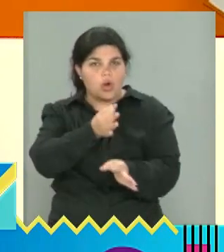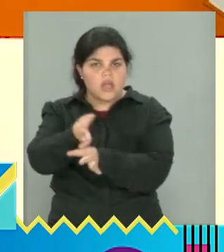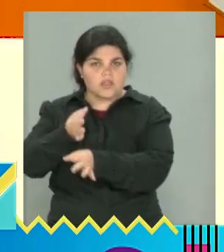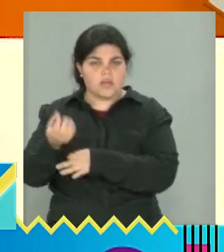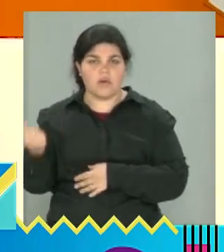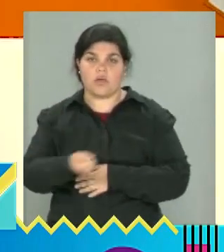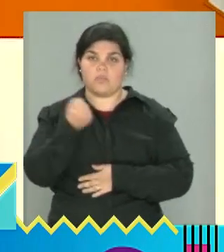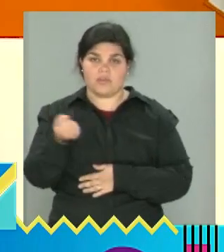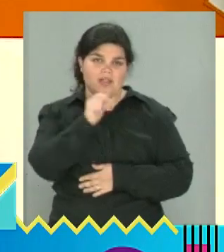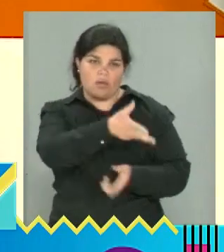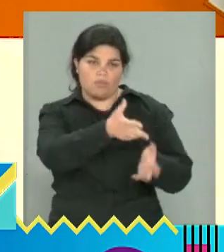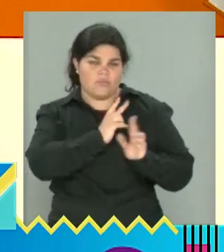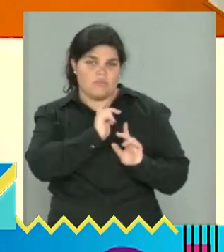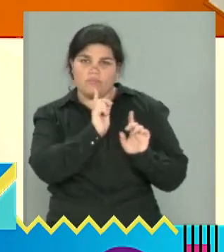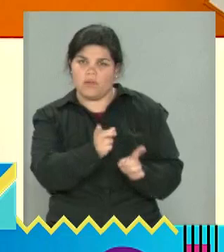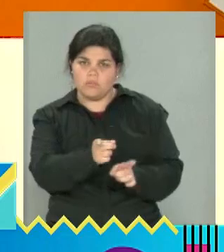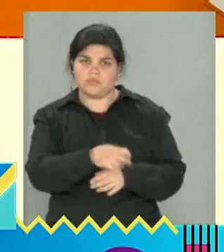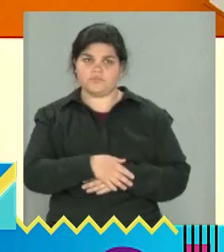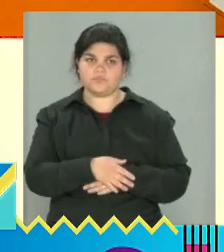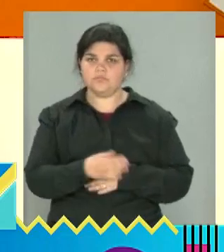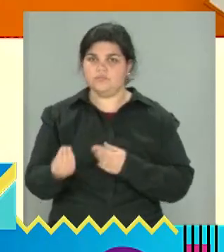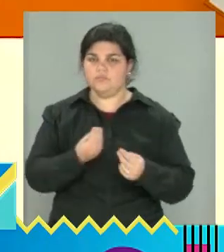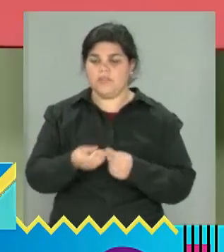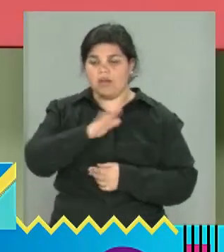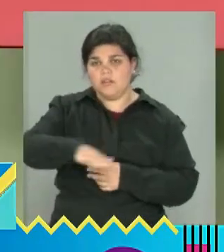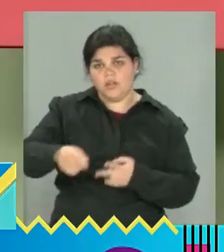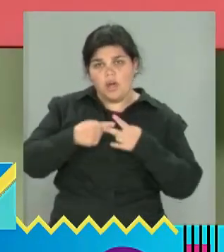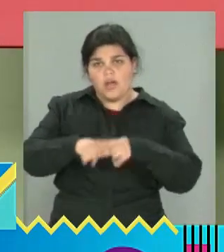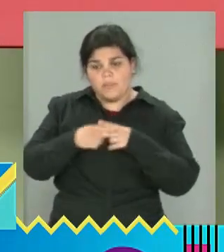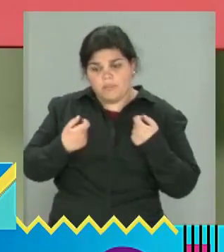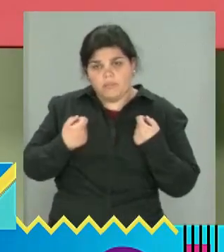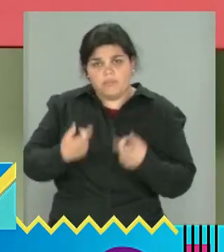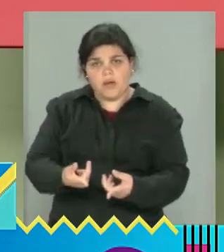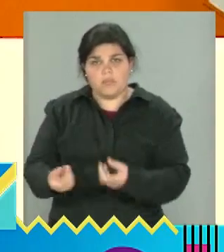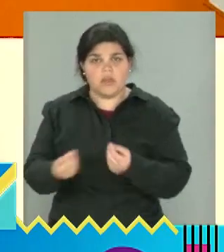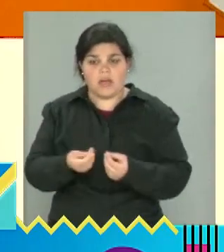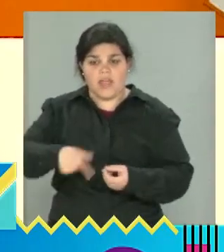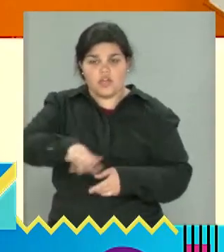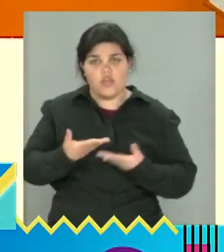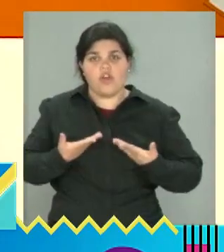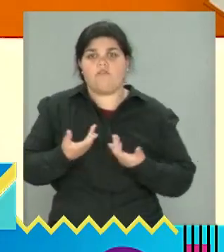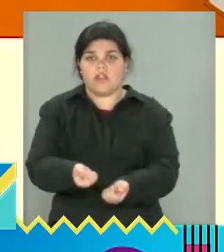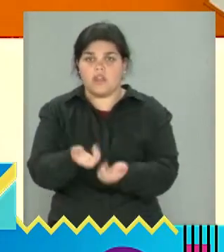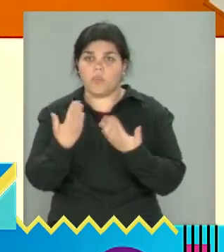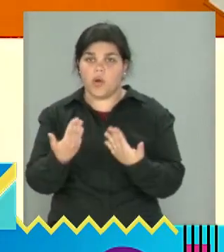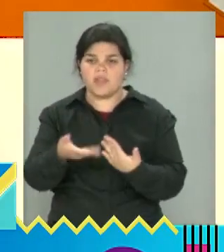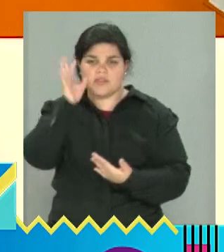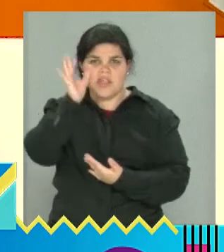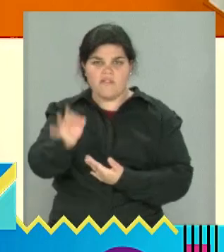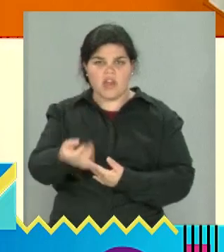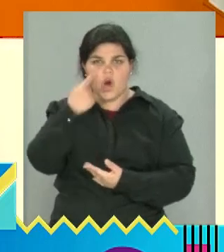Daniela, trabajando, dándole herramientas a los chicos para que ellos puedan defenderse y saber de qué estamos hablando. O